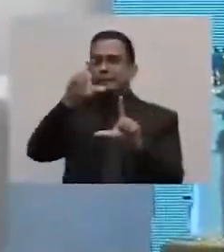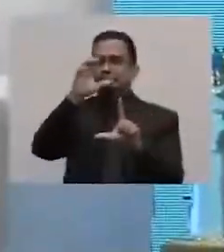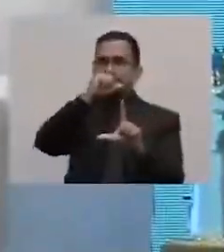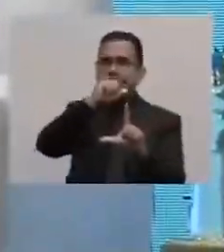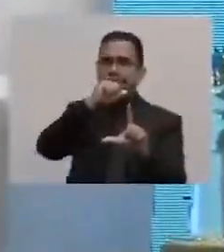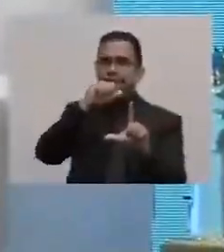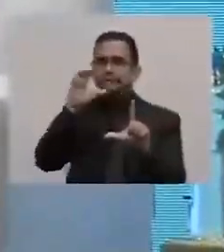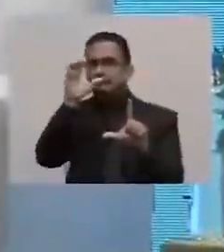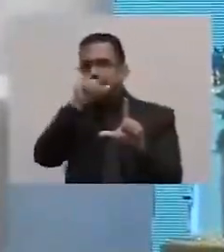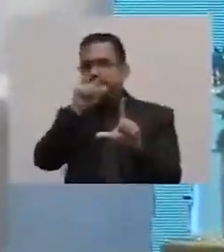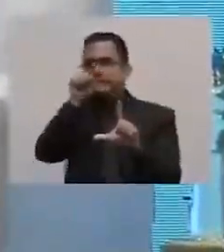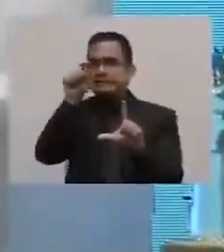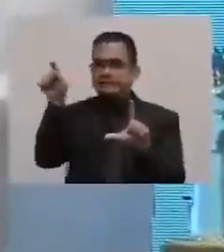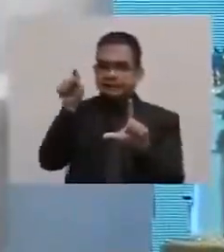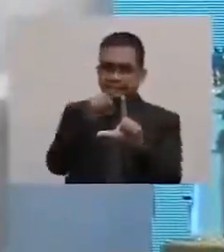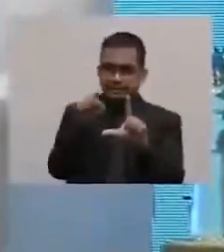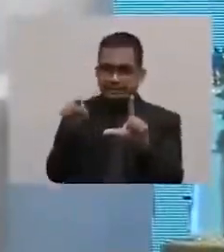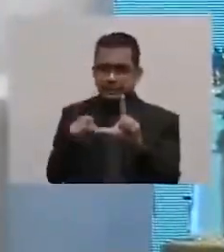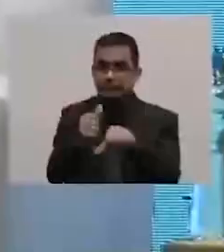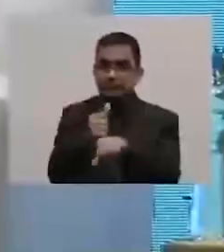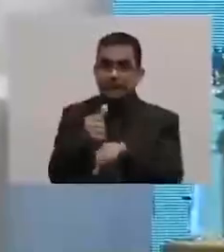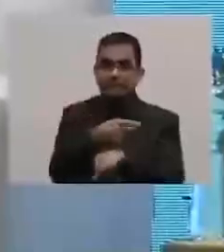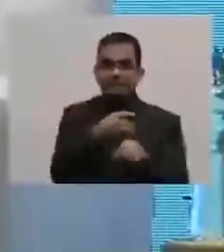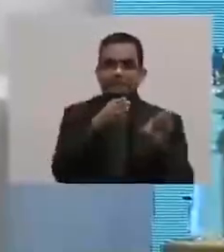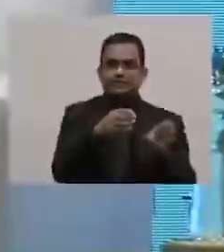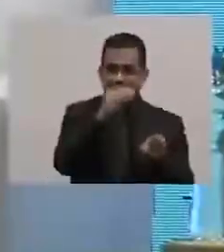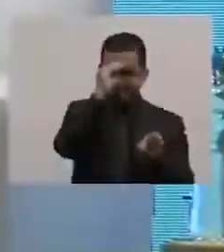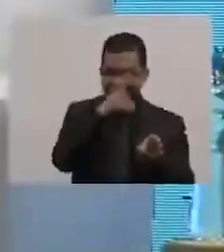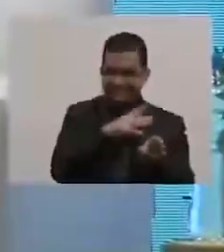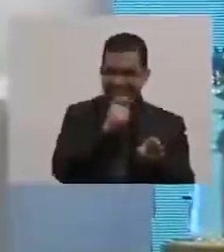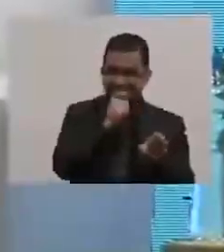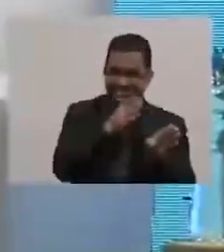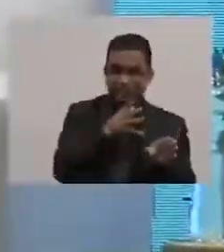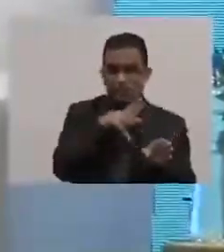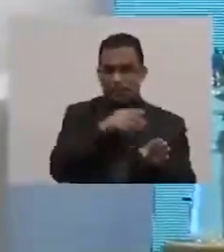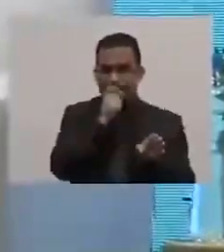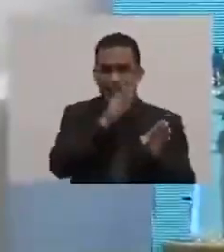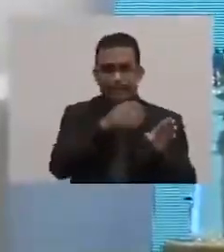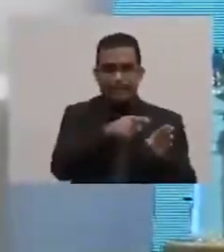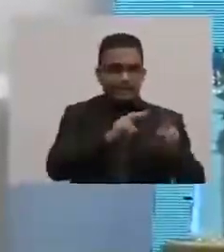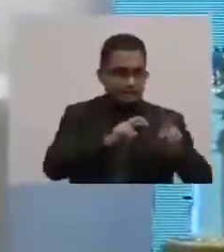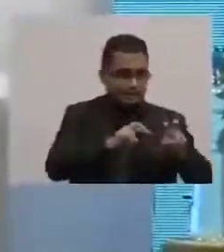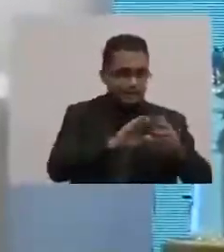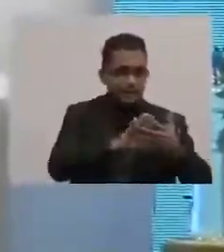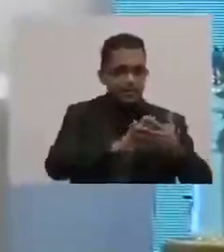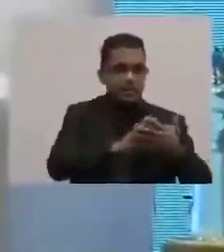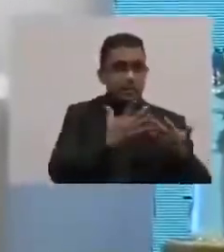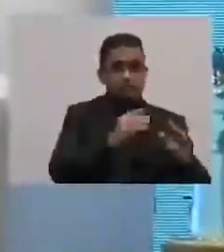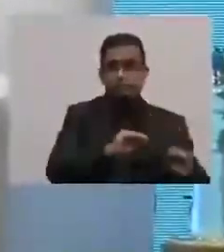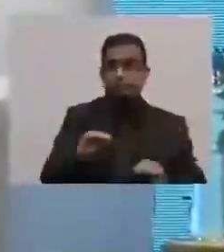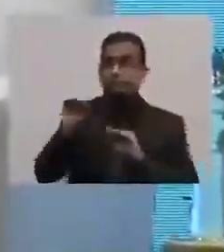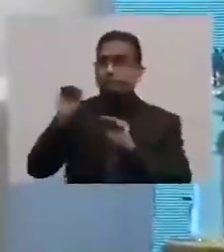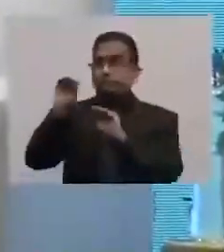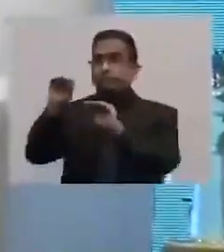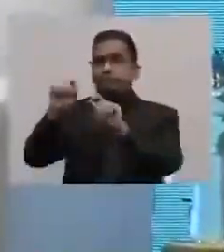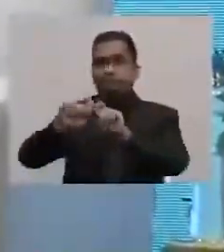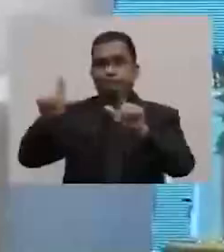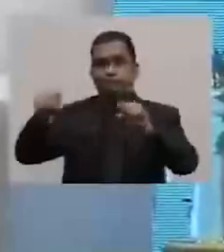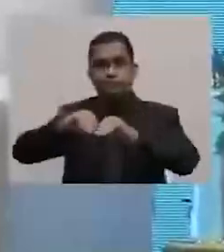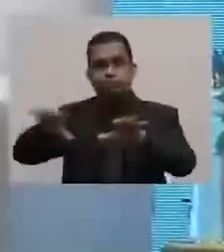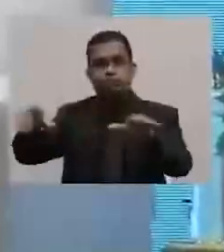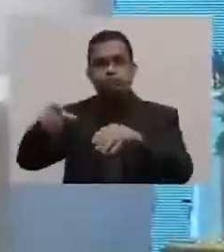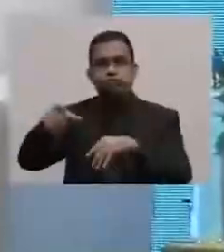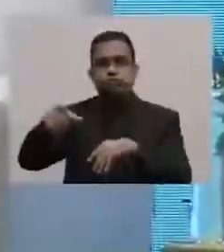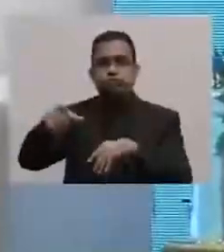no logra alcanzar y que tal vez no diga toda la verdad. Pero normalmente hay un iceberg que el periodista